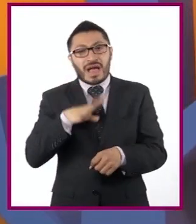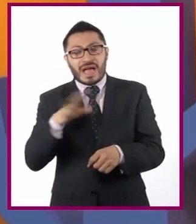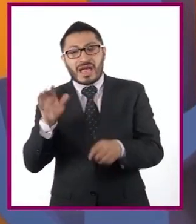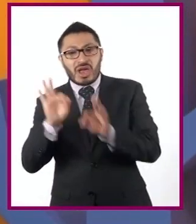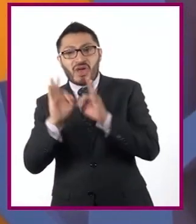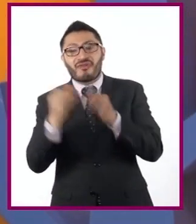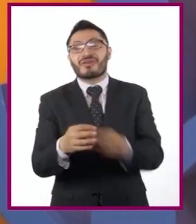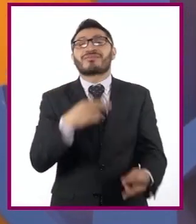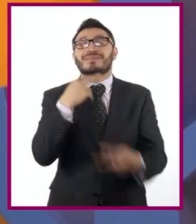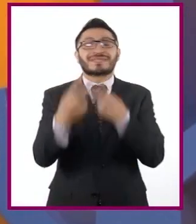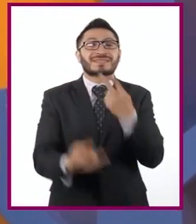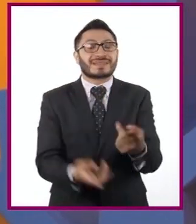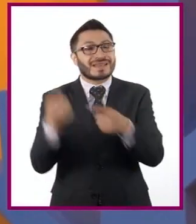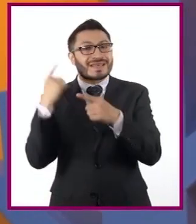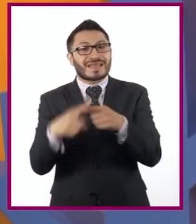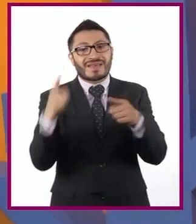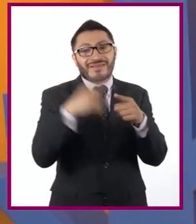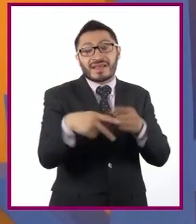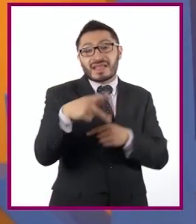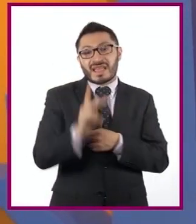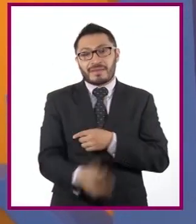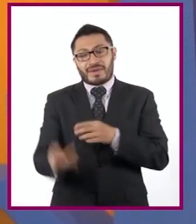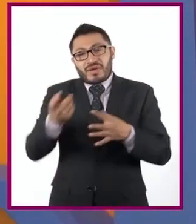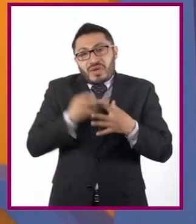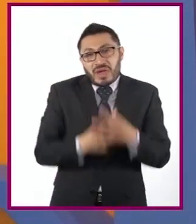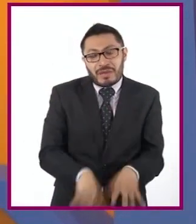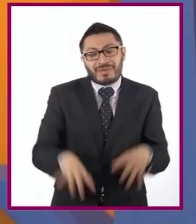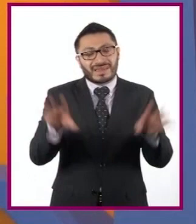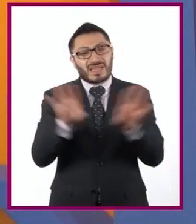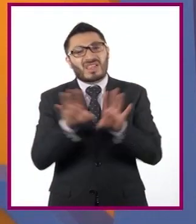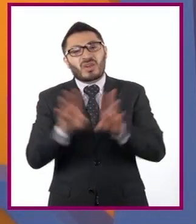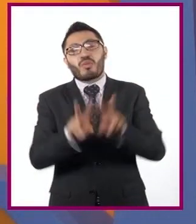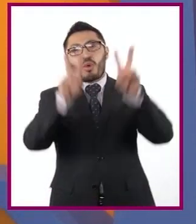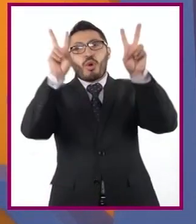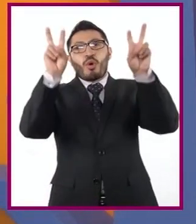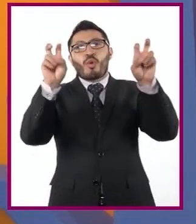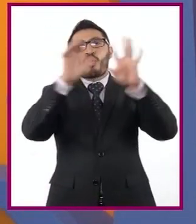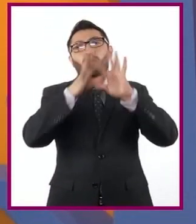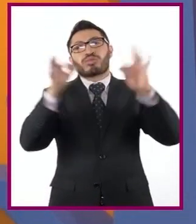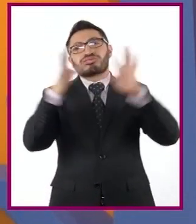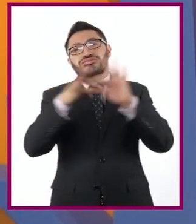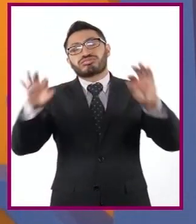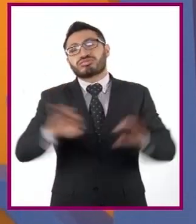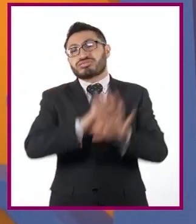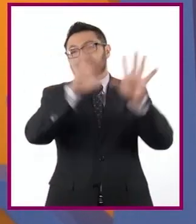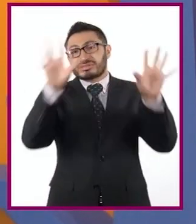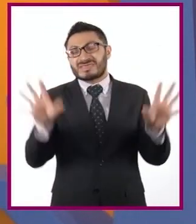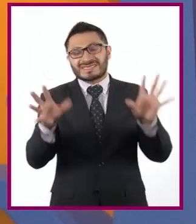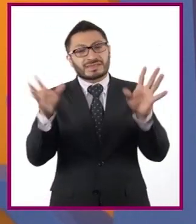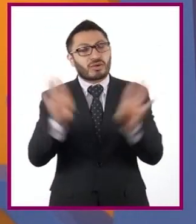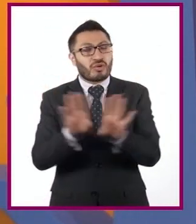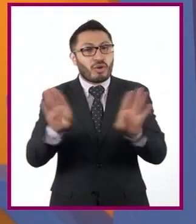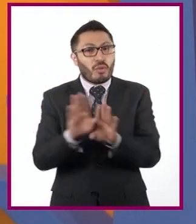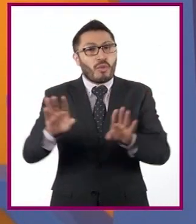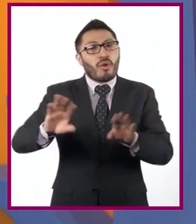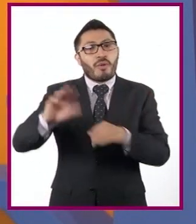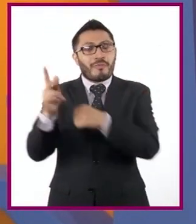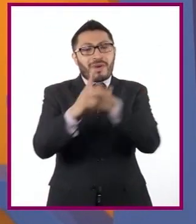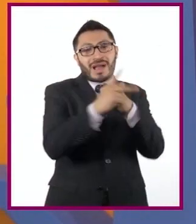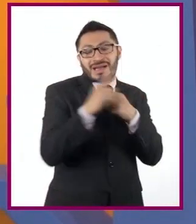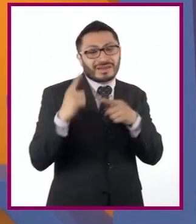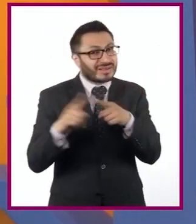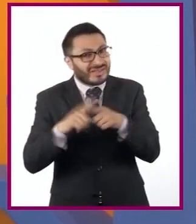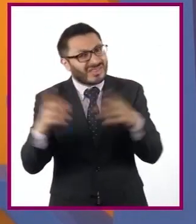pronunciar y entonar, pero iniciaremos con un panorama general de cómo lo hacen personas de otros países que también